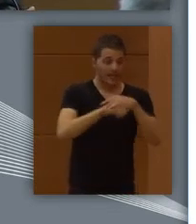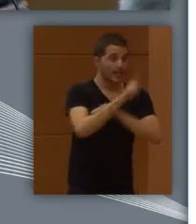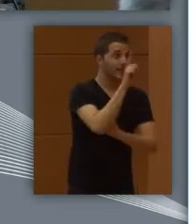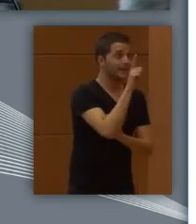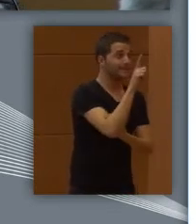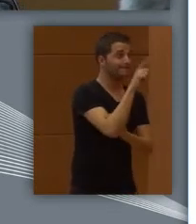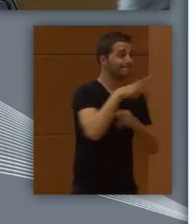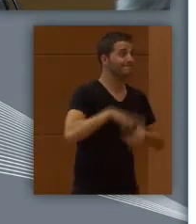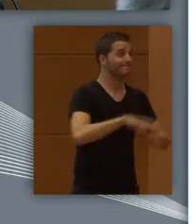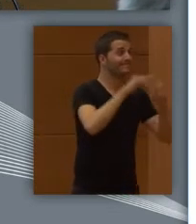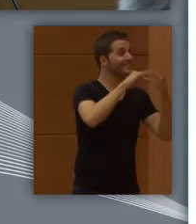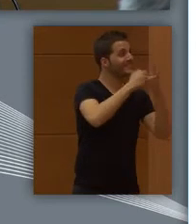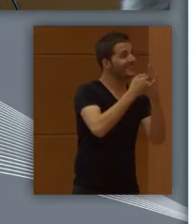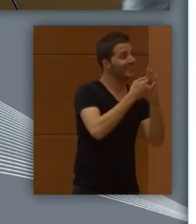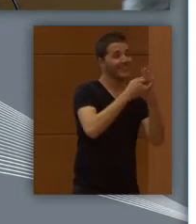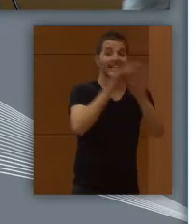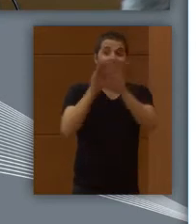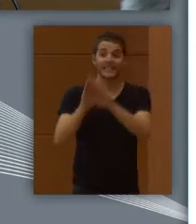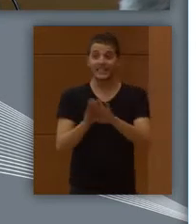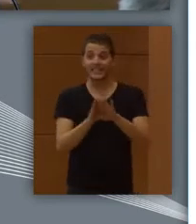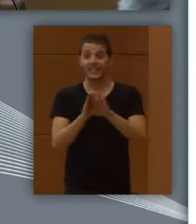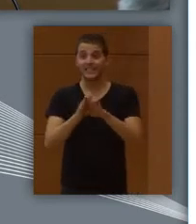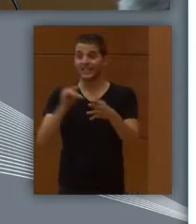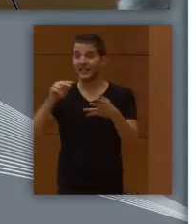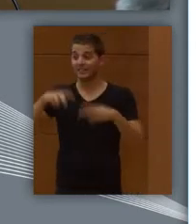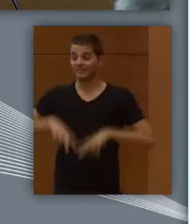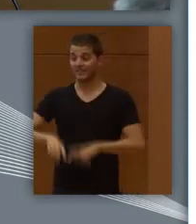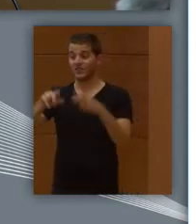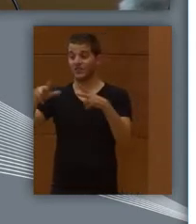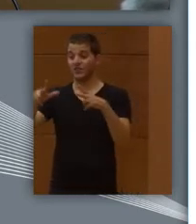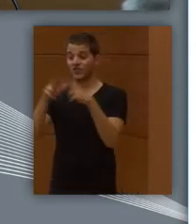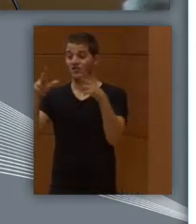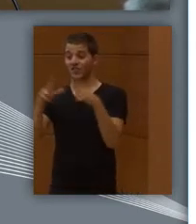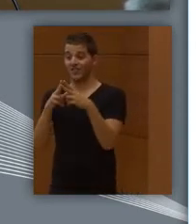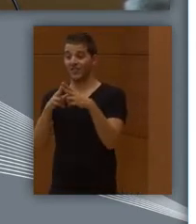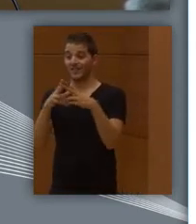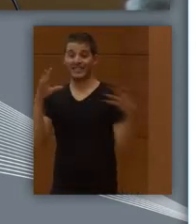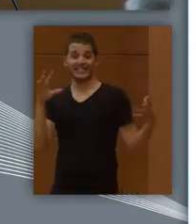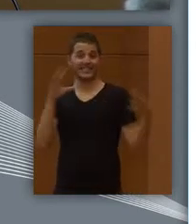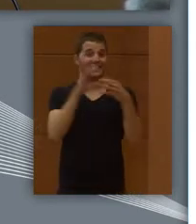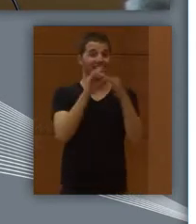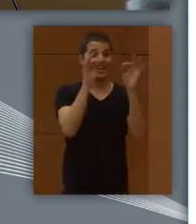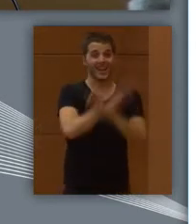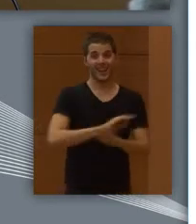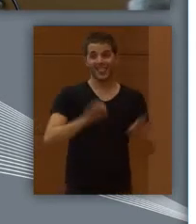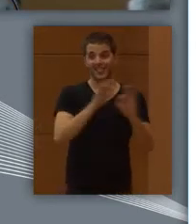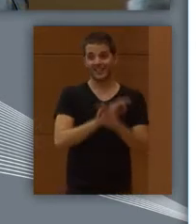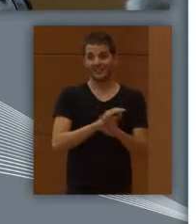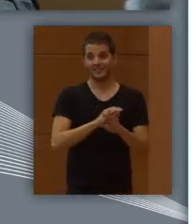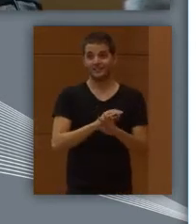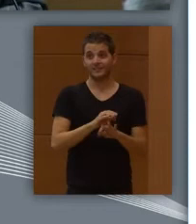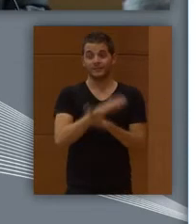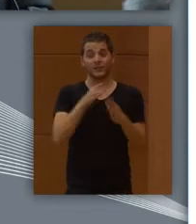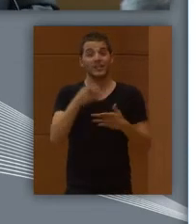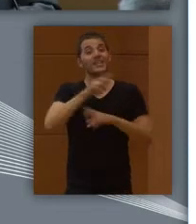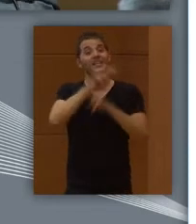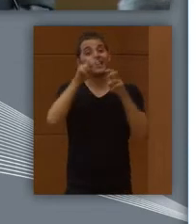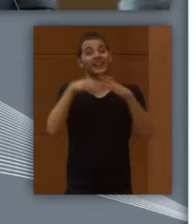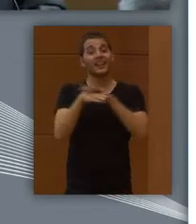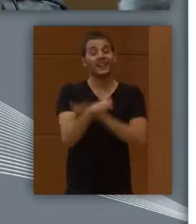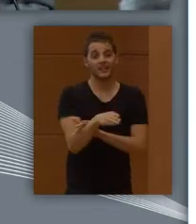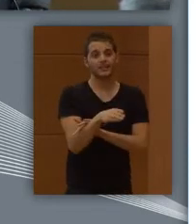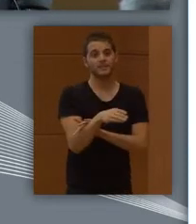en la innovación tecnológica y por otro en la innovación social sin hablar, sin que haya un planteamiento transdisciplinar, ¿no? Y la